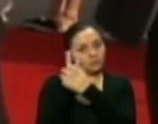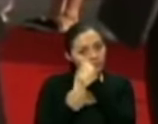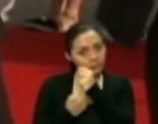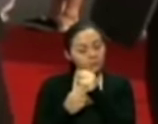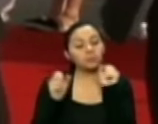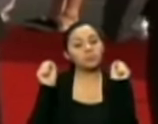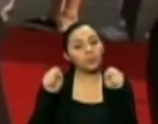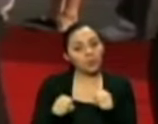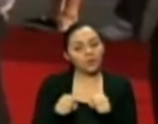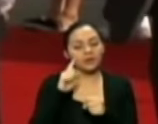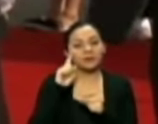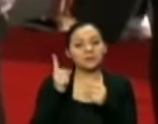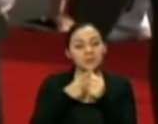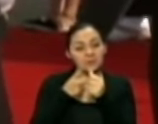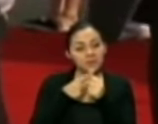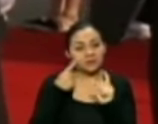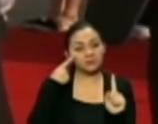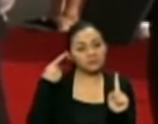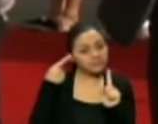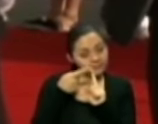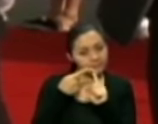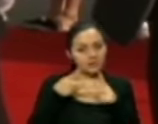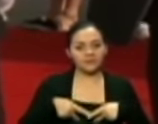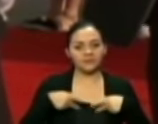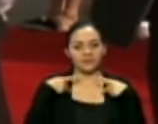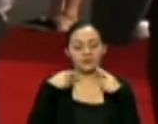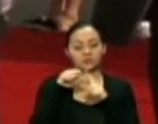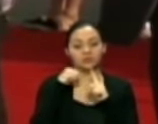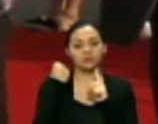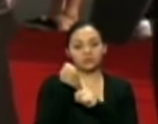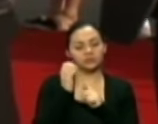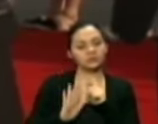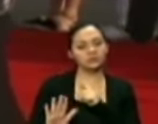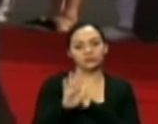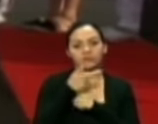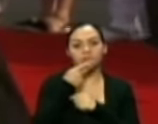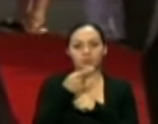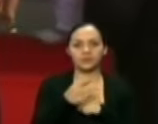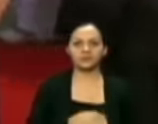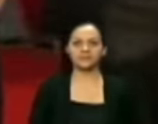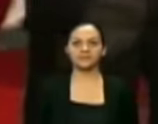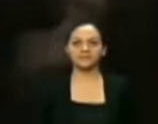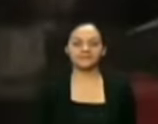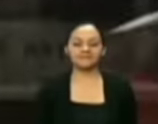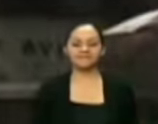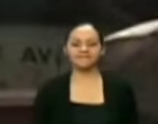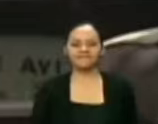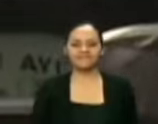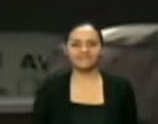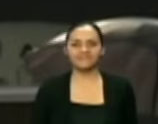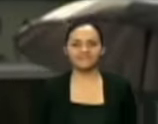para sempre melhorar as condições de vida de nossos povos. Obrigado.